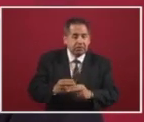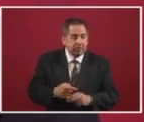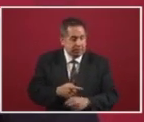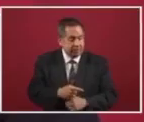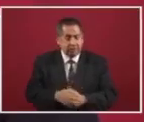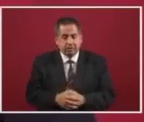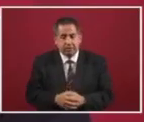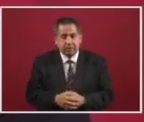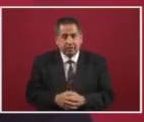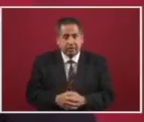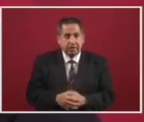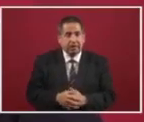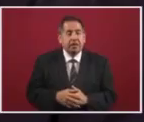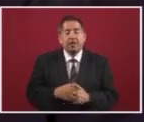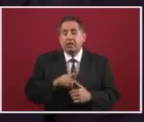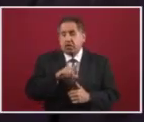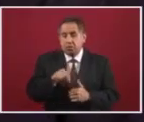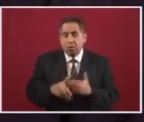hasta que